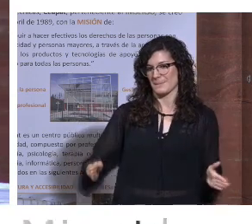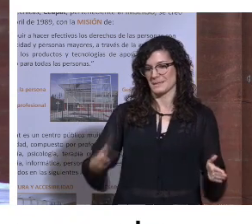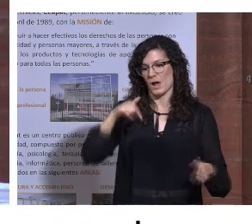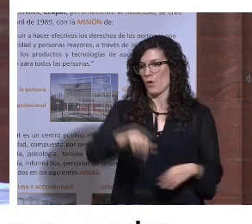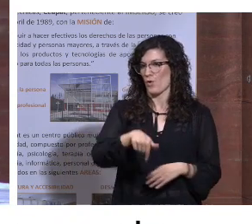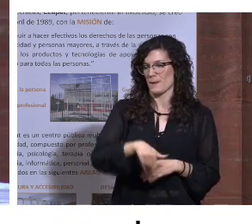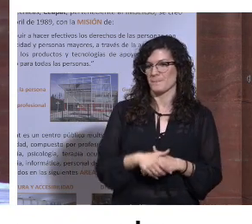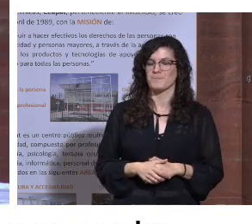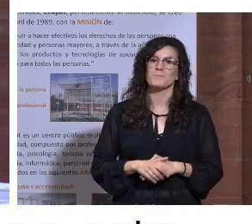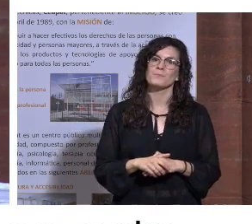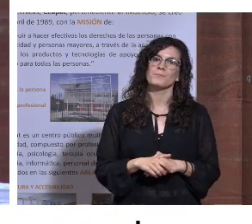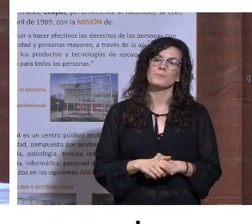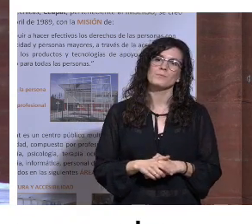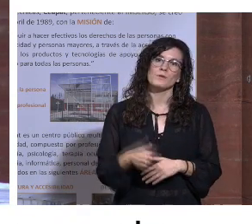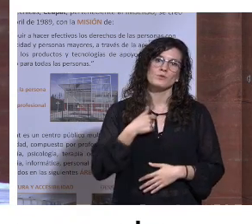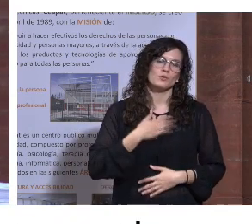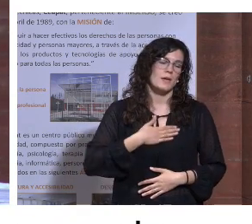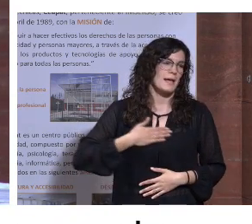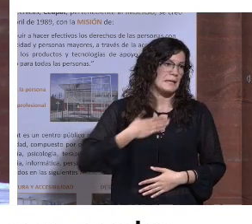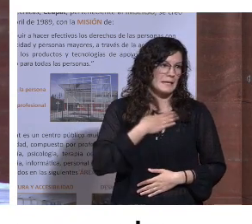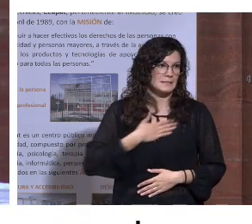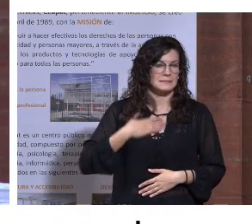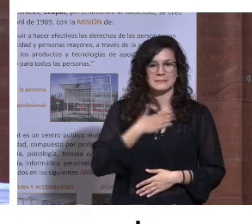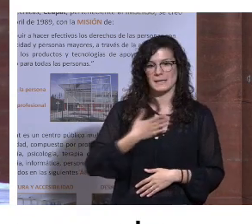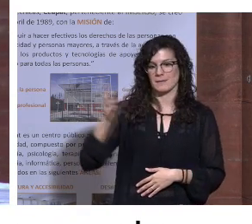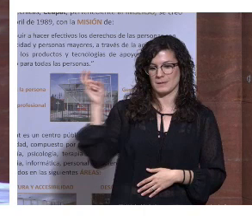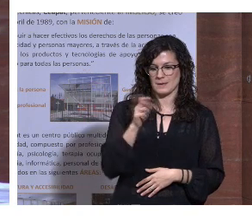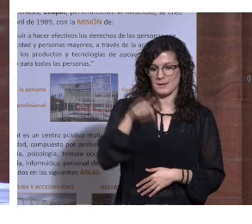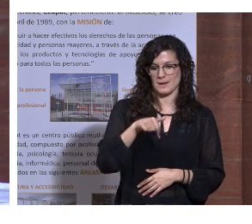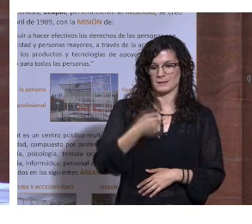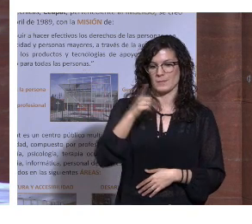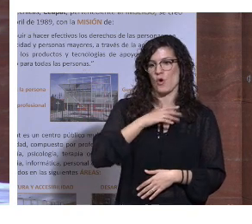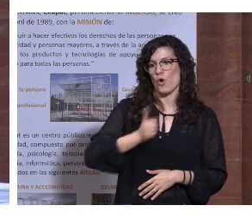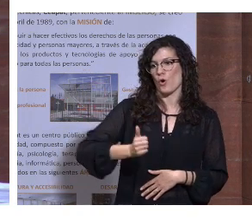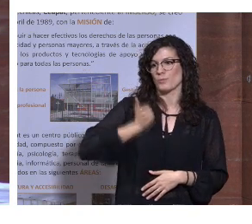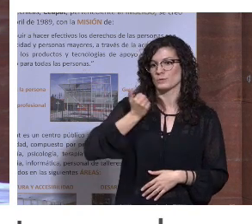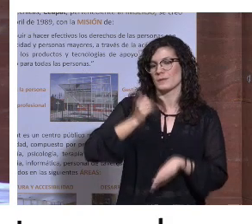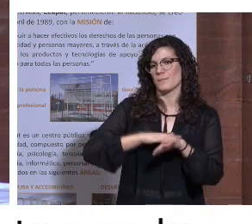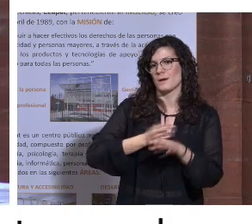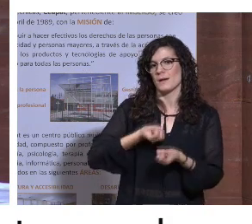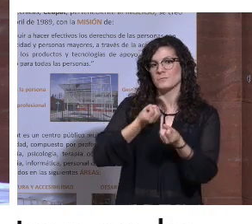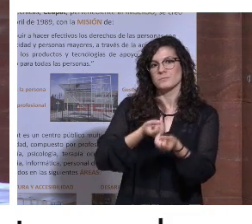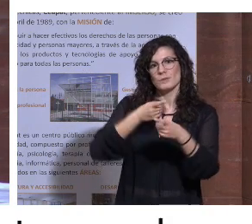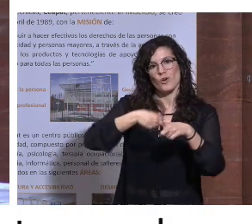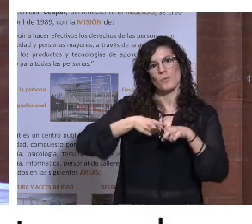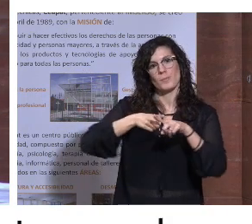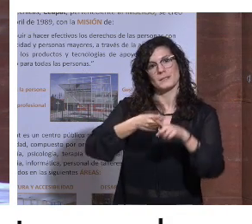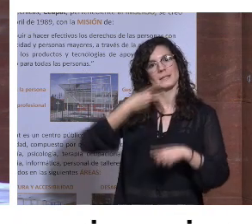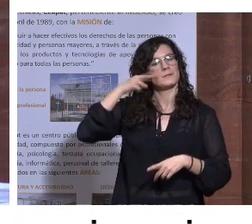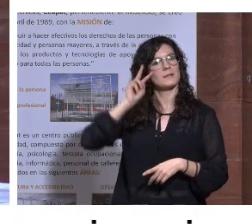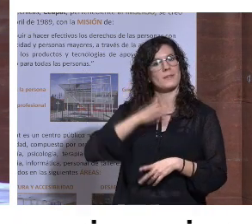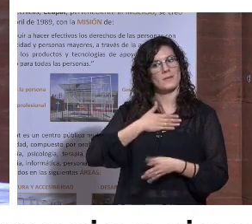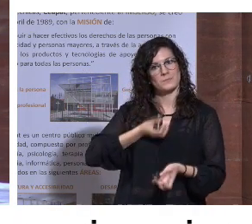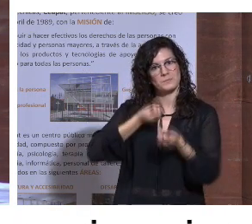hoy. Estoy encantada de estar aquí y tener la oportunidad de compartir mis experiencias hoy con